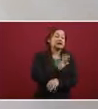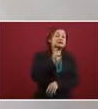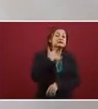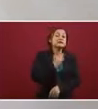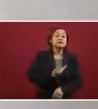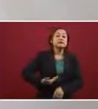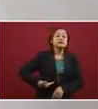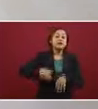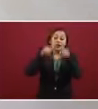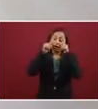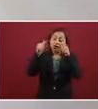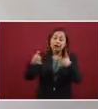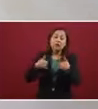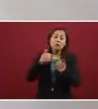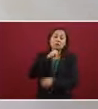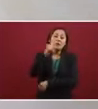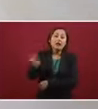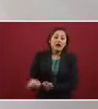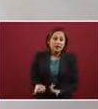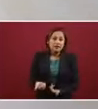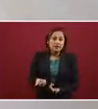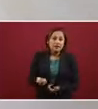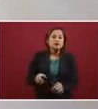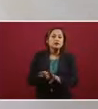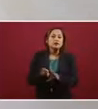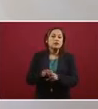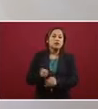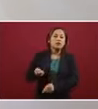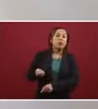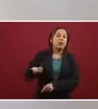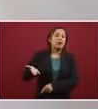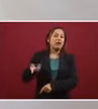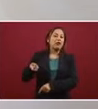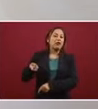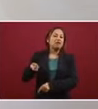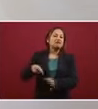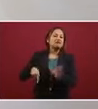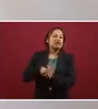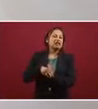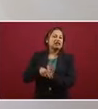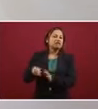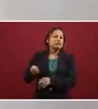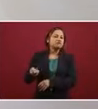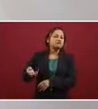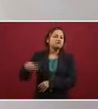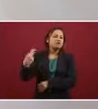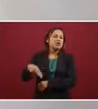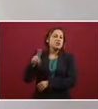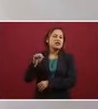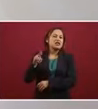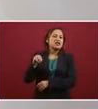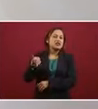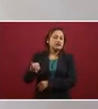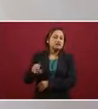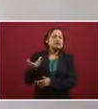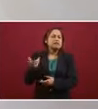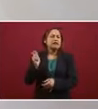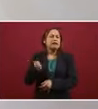hicieron fue etiquetarlos, llamarlos ninis, que ni estudian ni